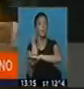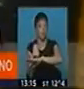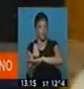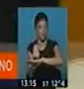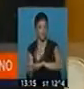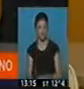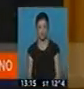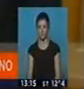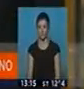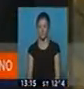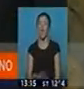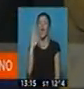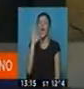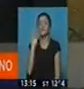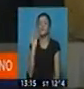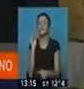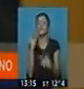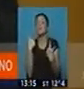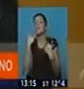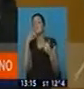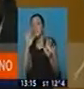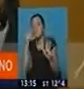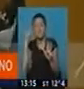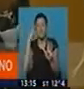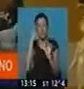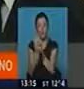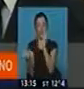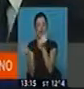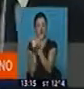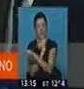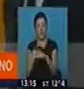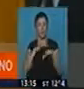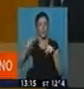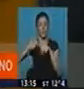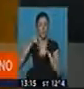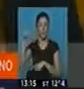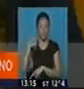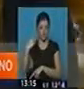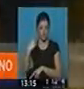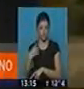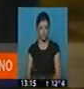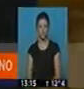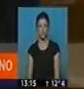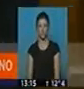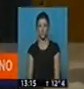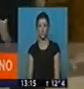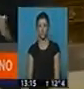opción que se ubica lejos de una posible renovación del panorama político de España.